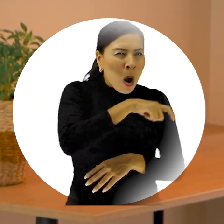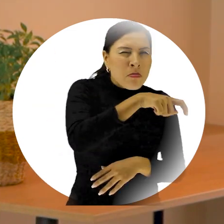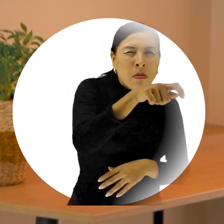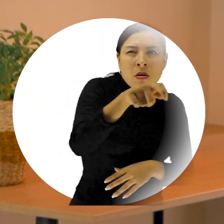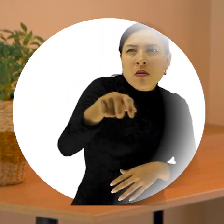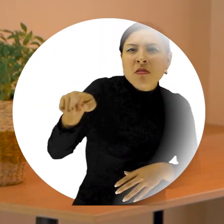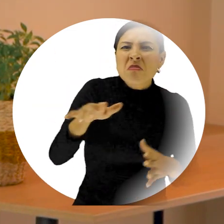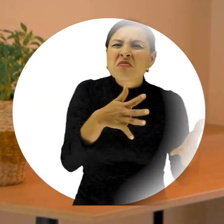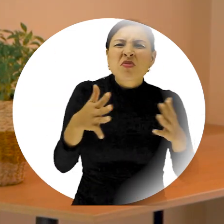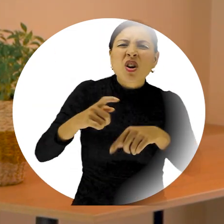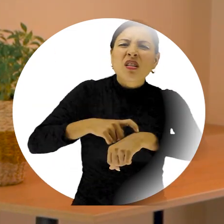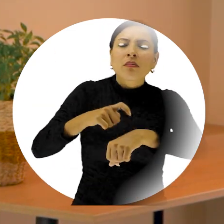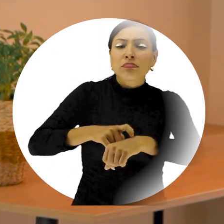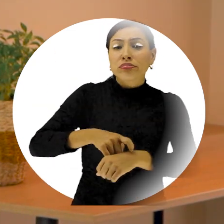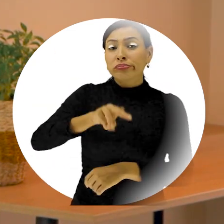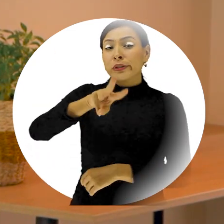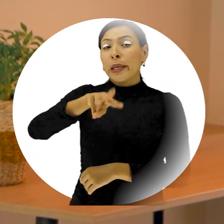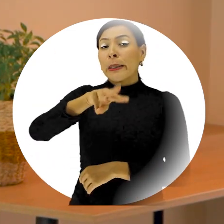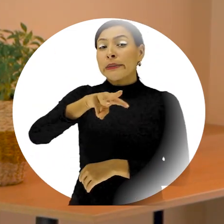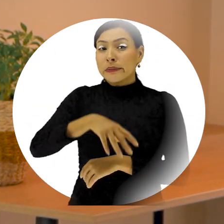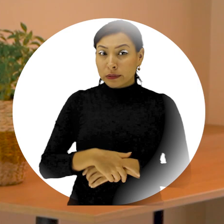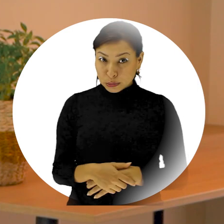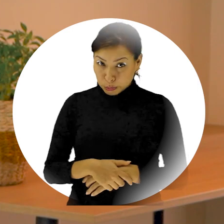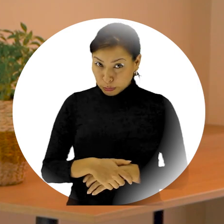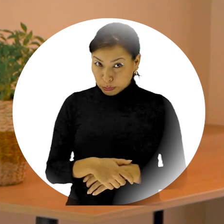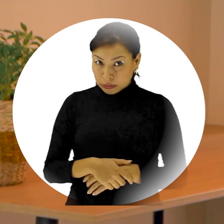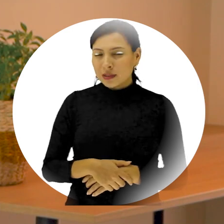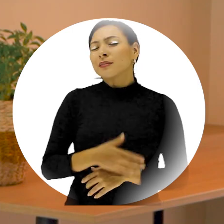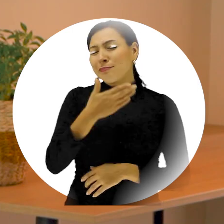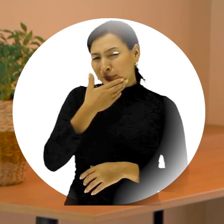esta búsqueda muy manual por